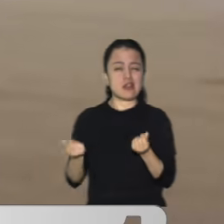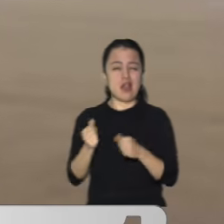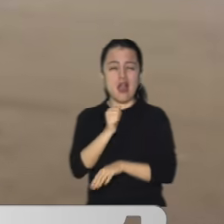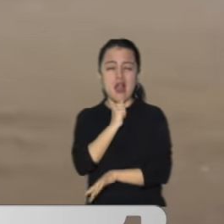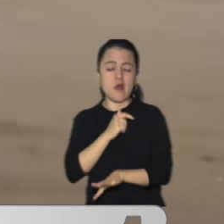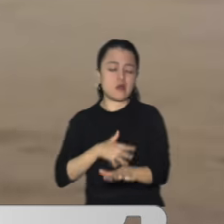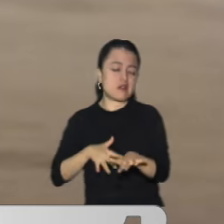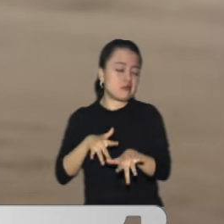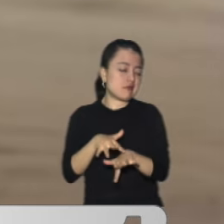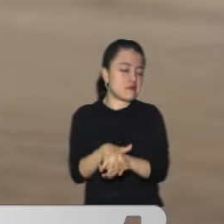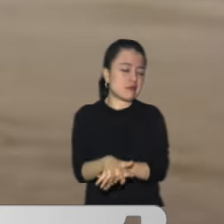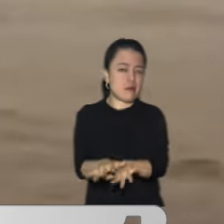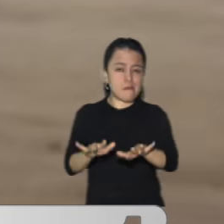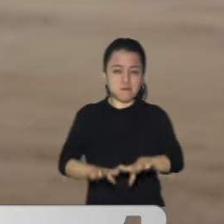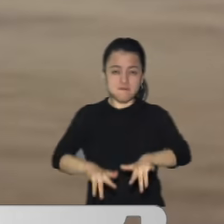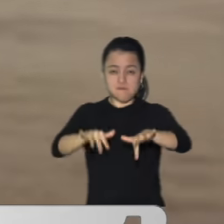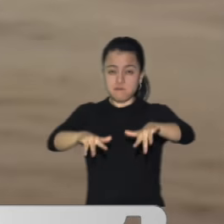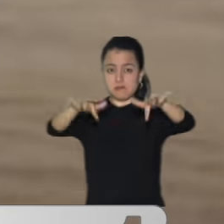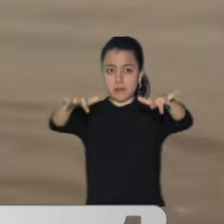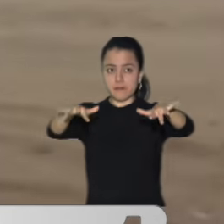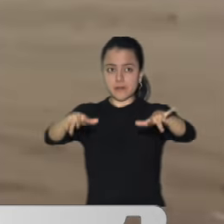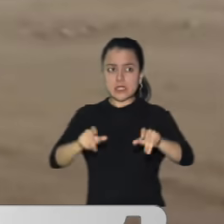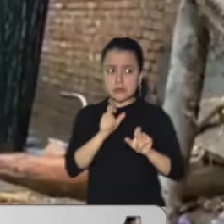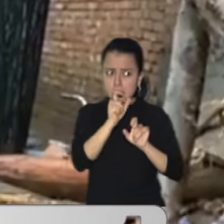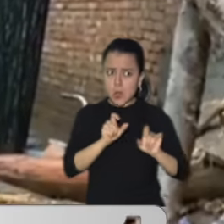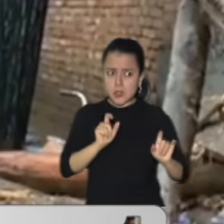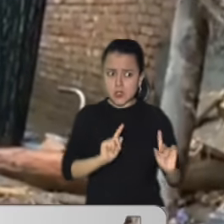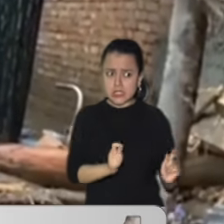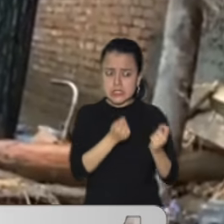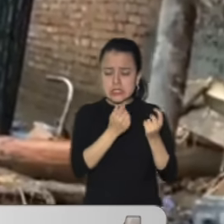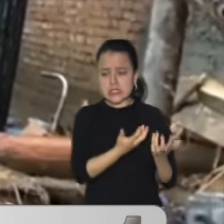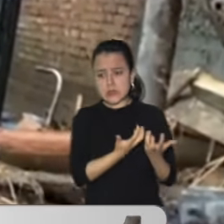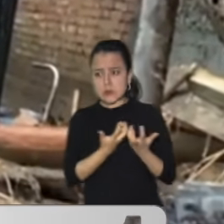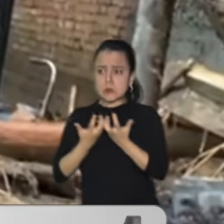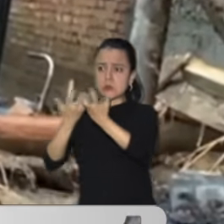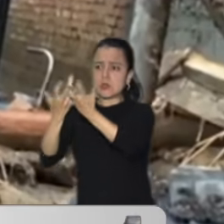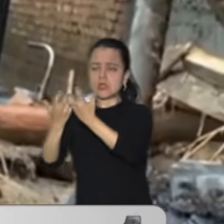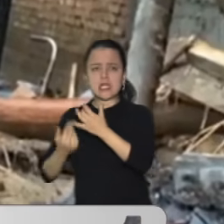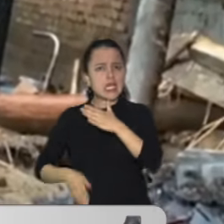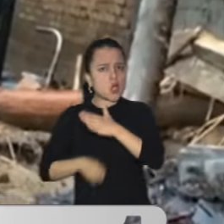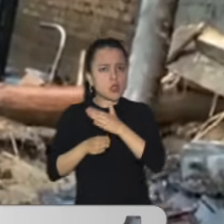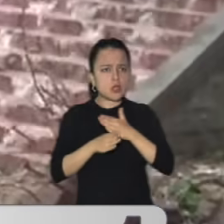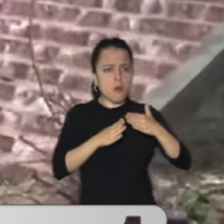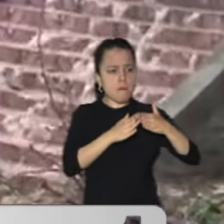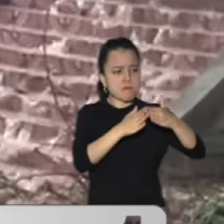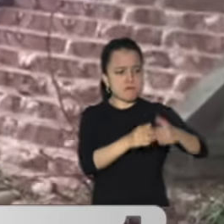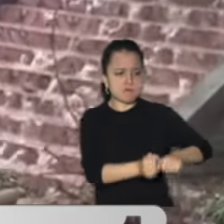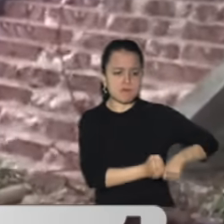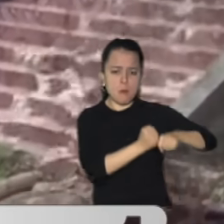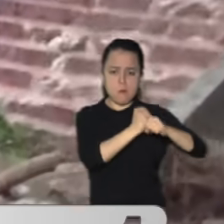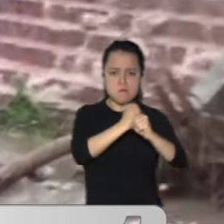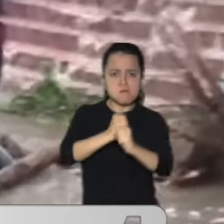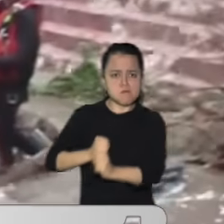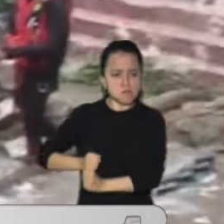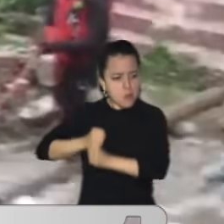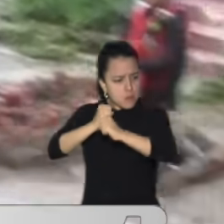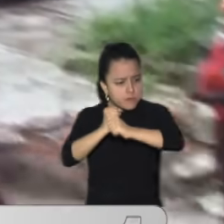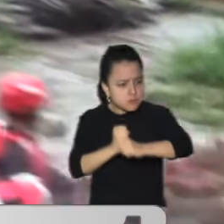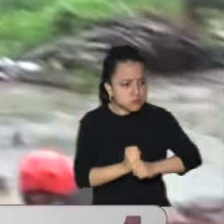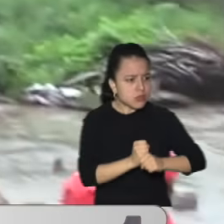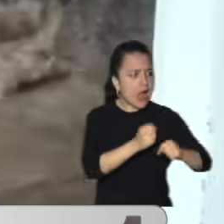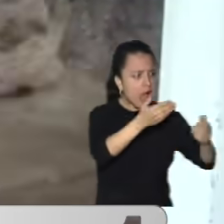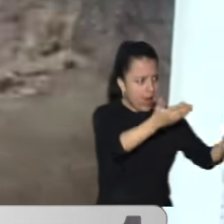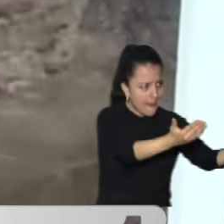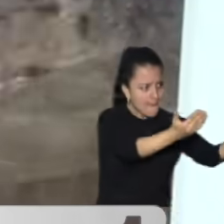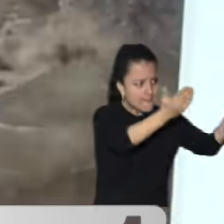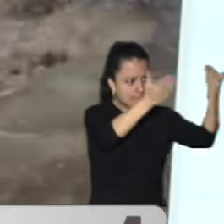Y aunque miles de ciudadanos han sido movilizados a zonas seguras y las operaciones de rescate continúan, la máxima alerta sigue encendida debido a que